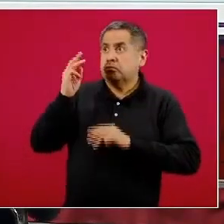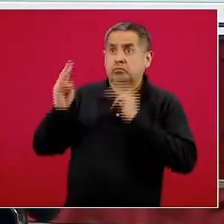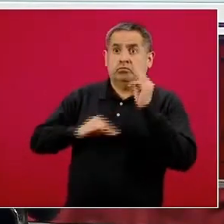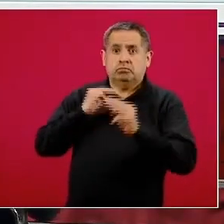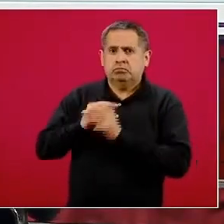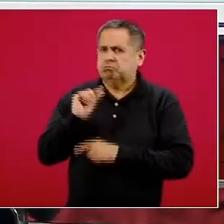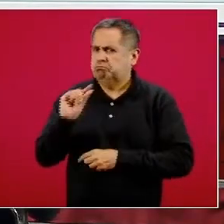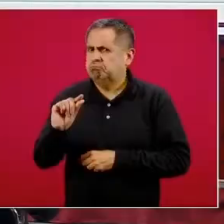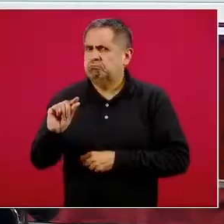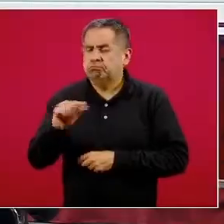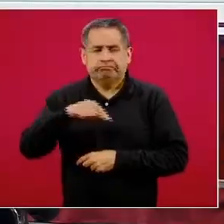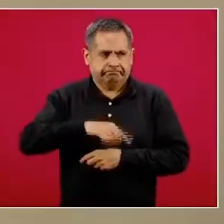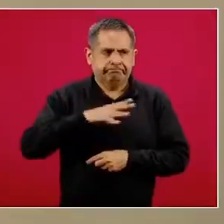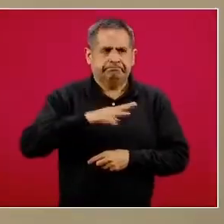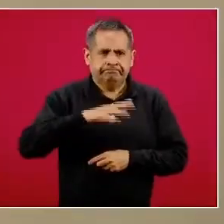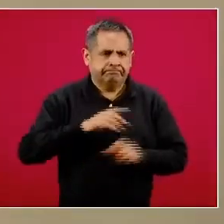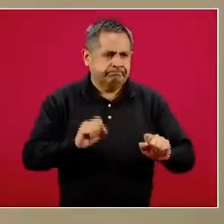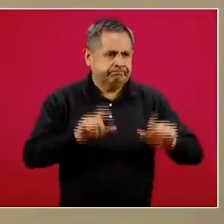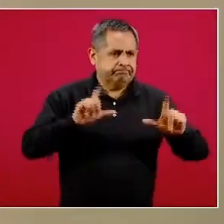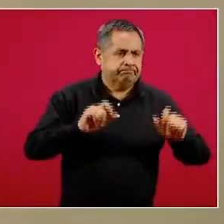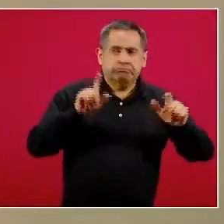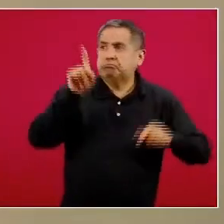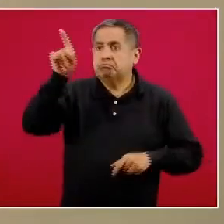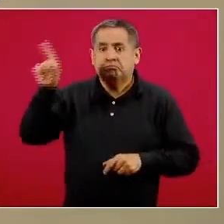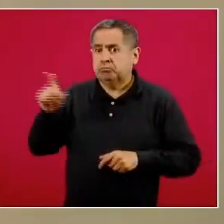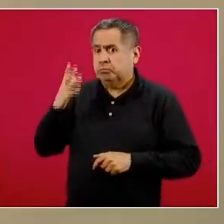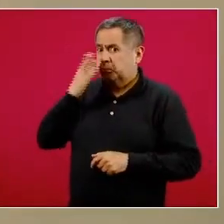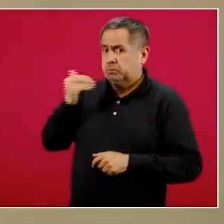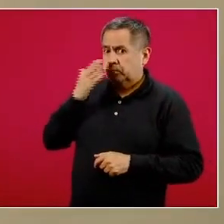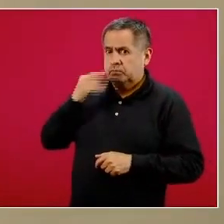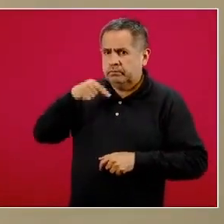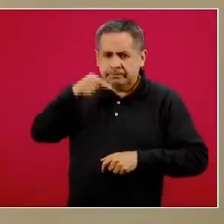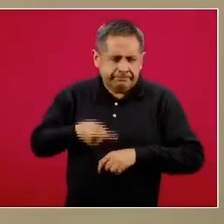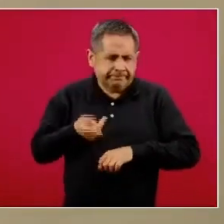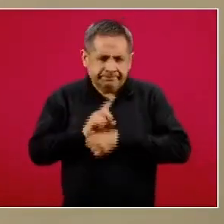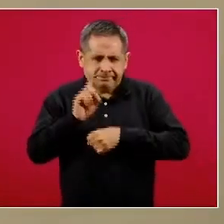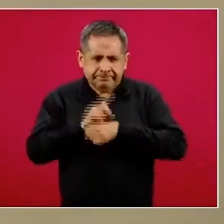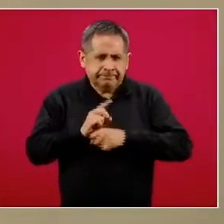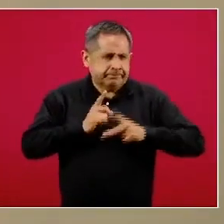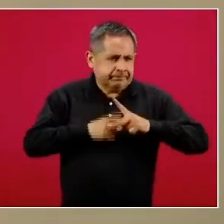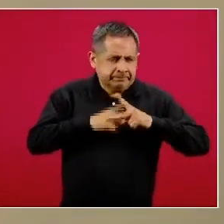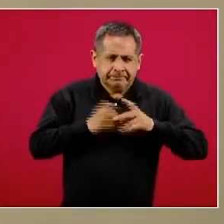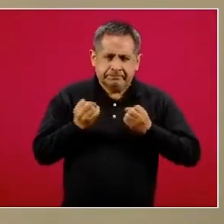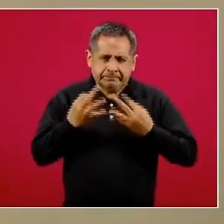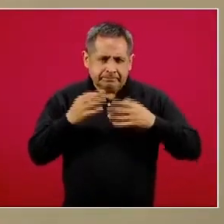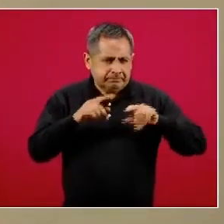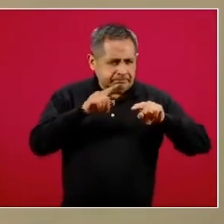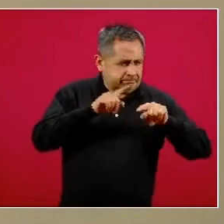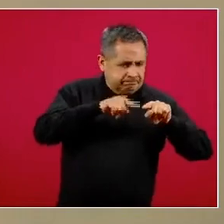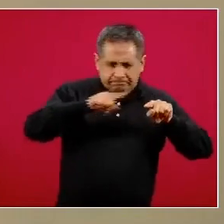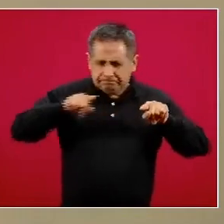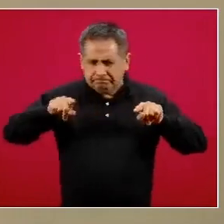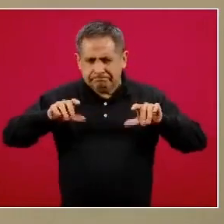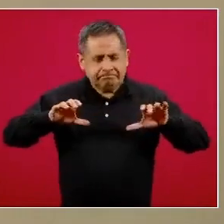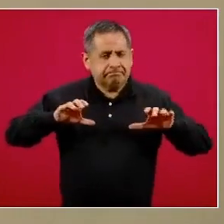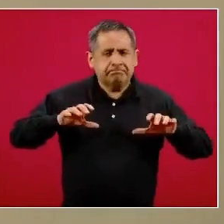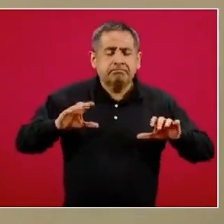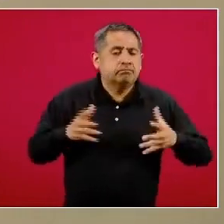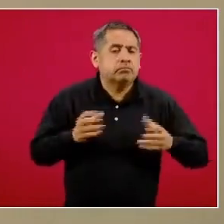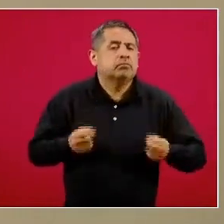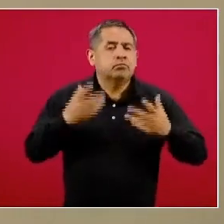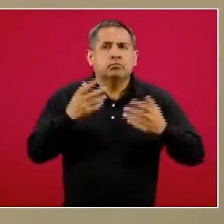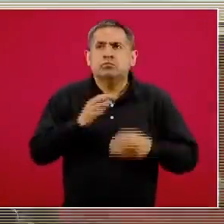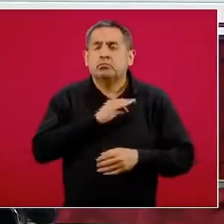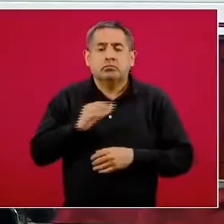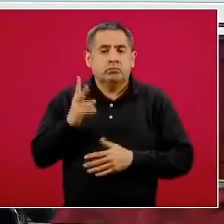mundo tienen el privilegio de tener un sistema de vigilancia nominal de esta enfermedad de ya más